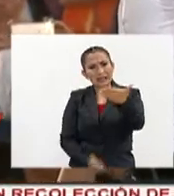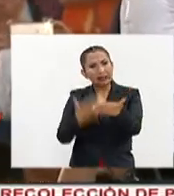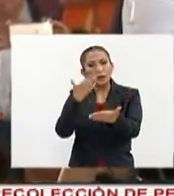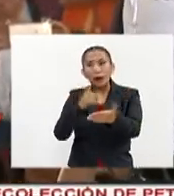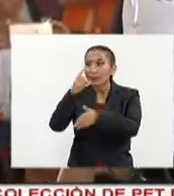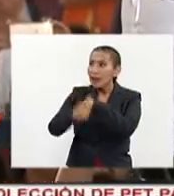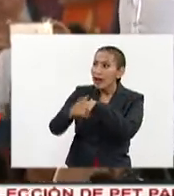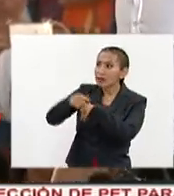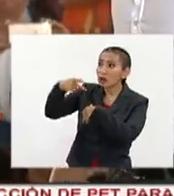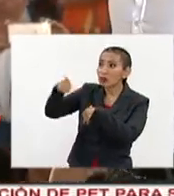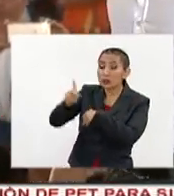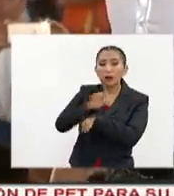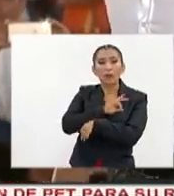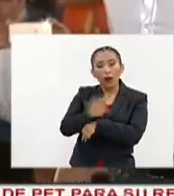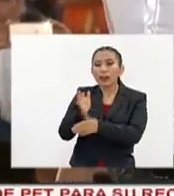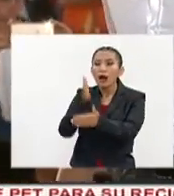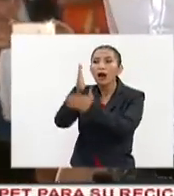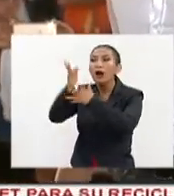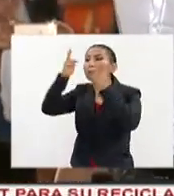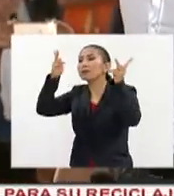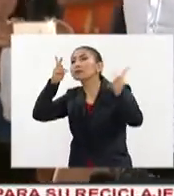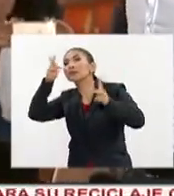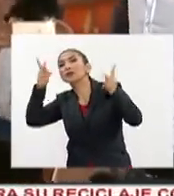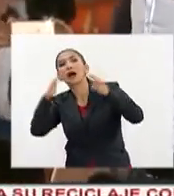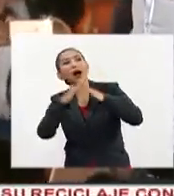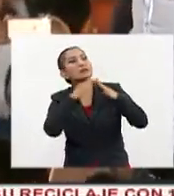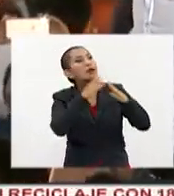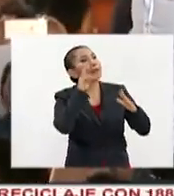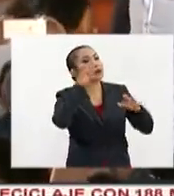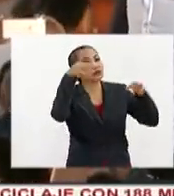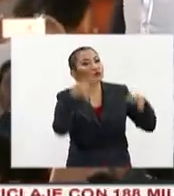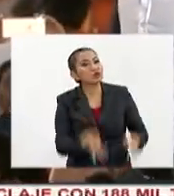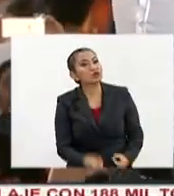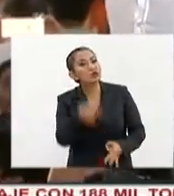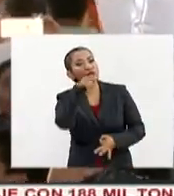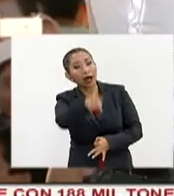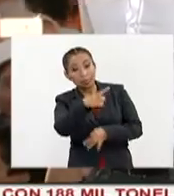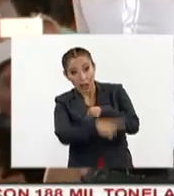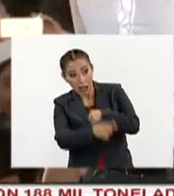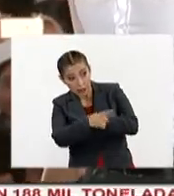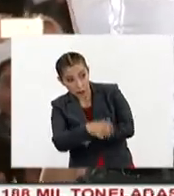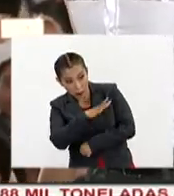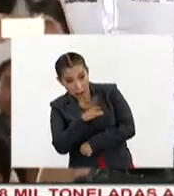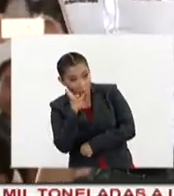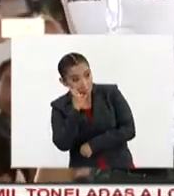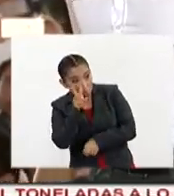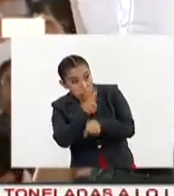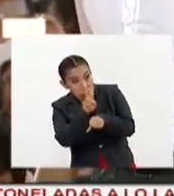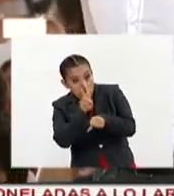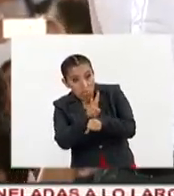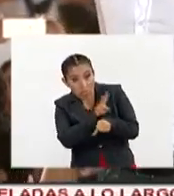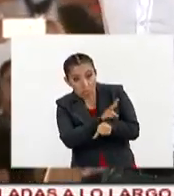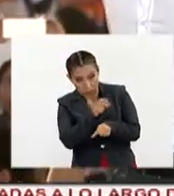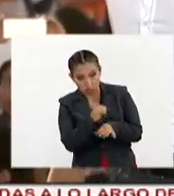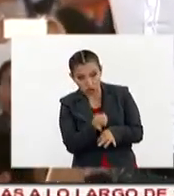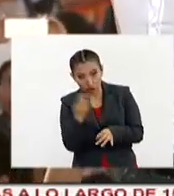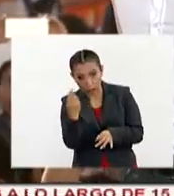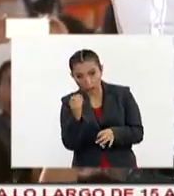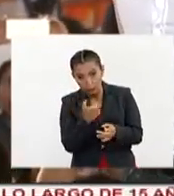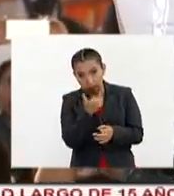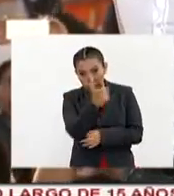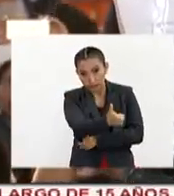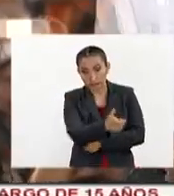tuvo daños y podamos ir a visitar esas viviendas para realmente cerciorarnos y verificar que realmente